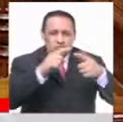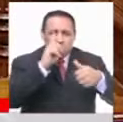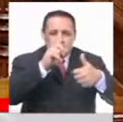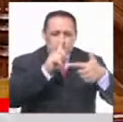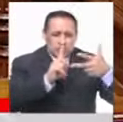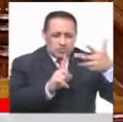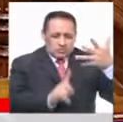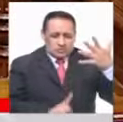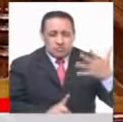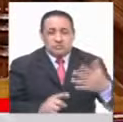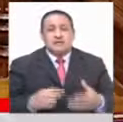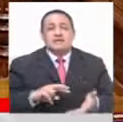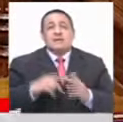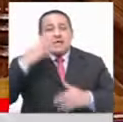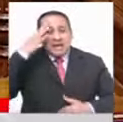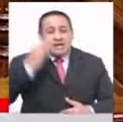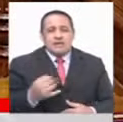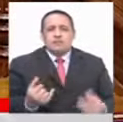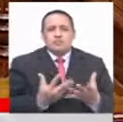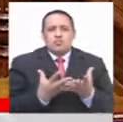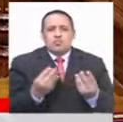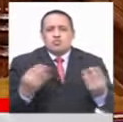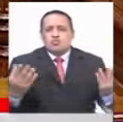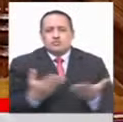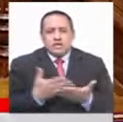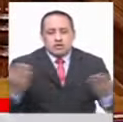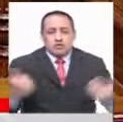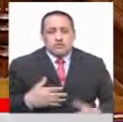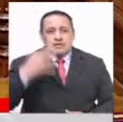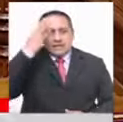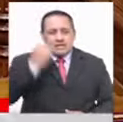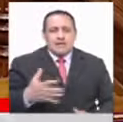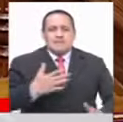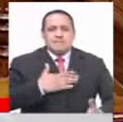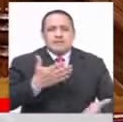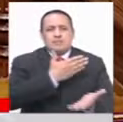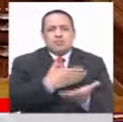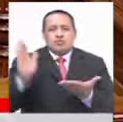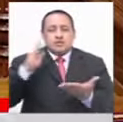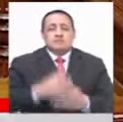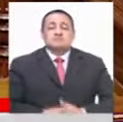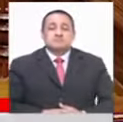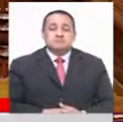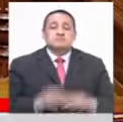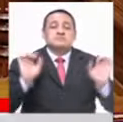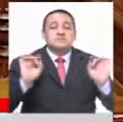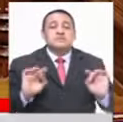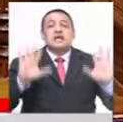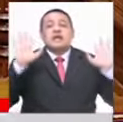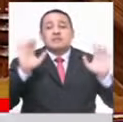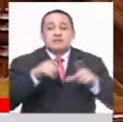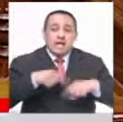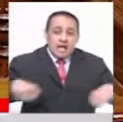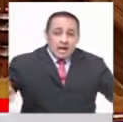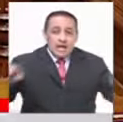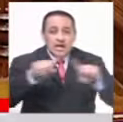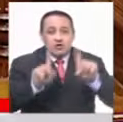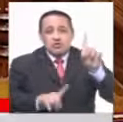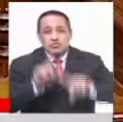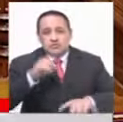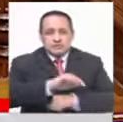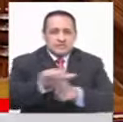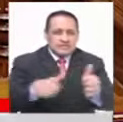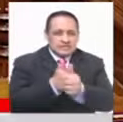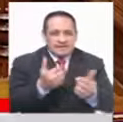entender que habría una infinidad de situaciones que ameriten la vacancia. Seguramente esa fue la intención de sus